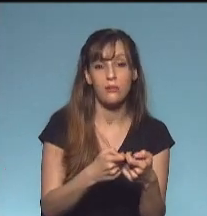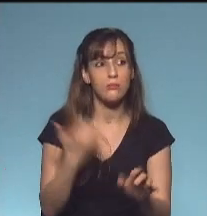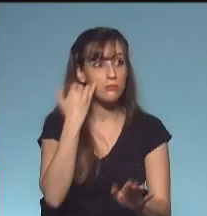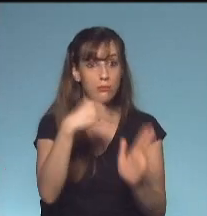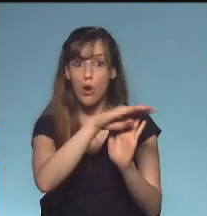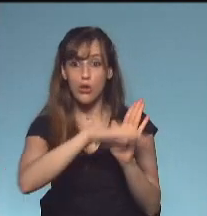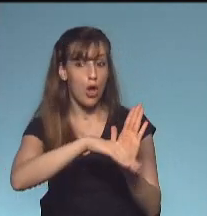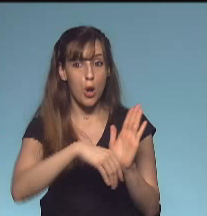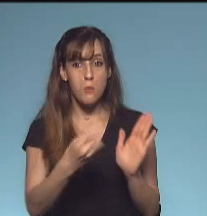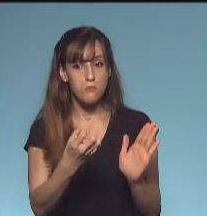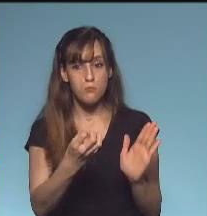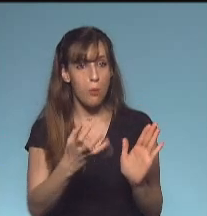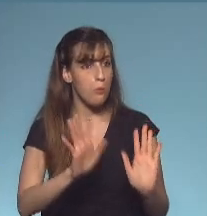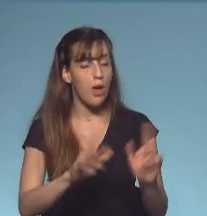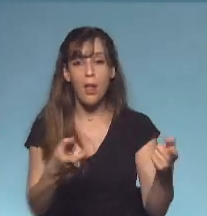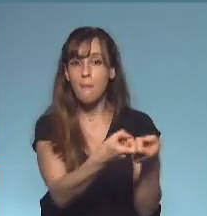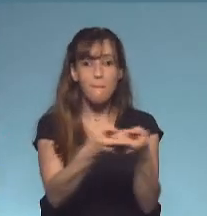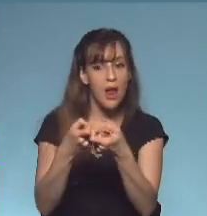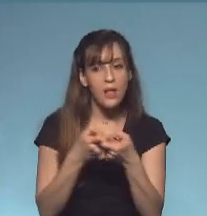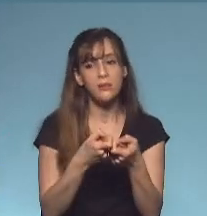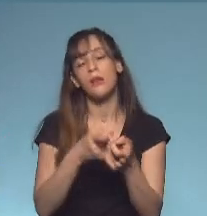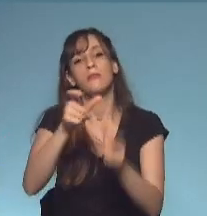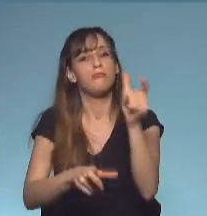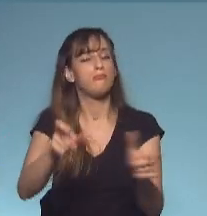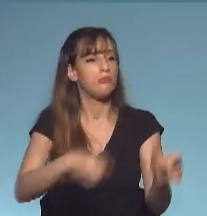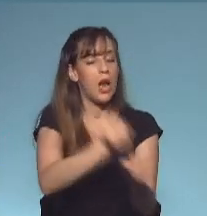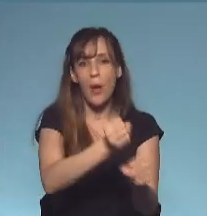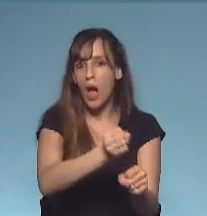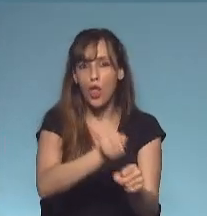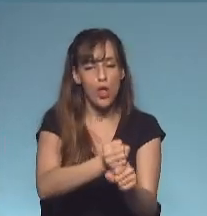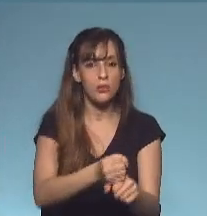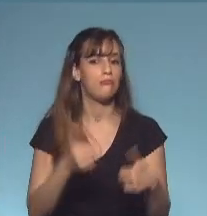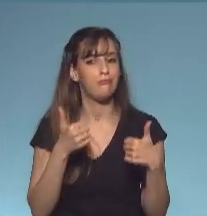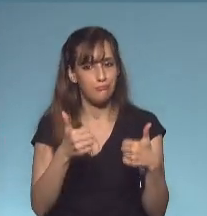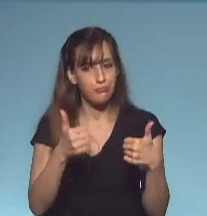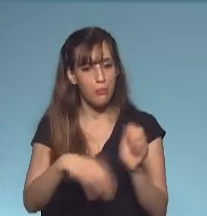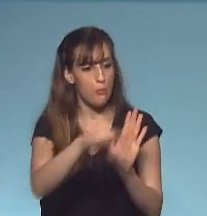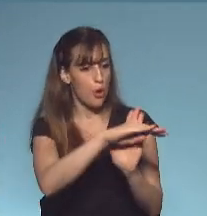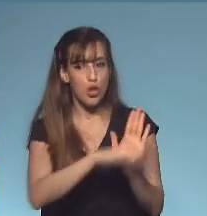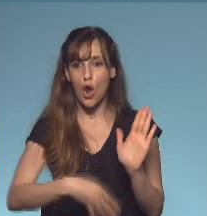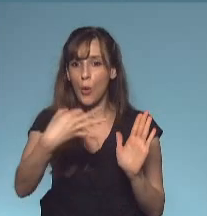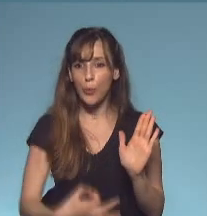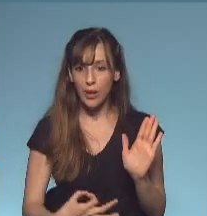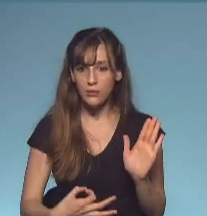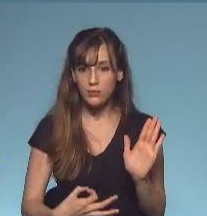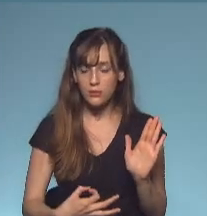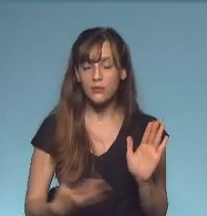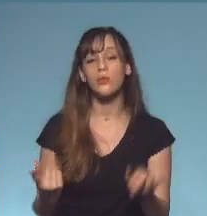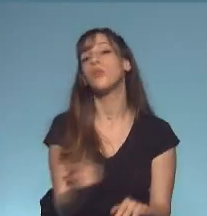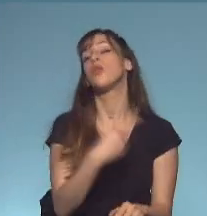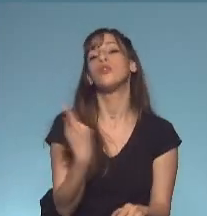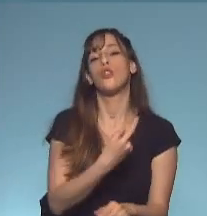bien por parte de las empresas y por parte de los trabajadores. Lo que nosotros queremos decir es